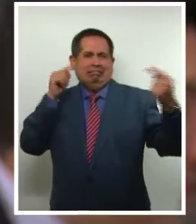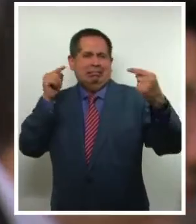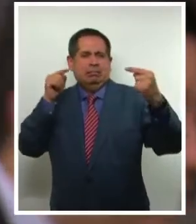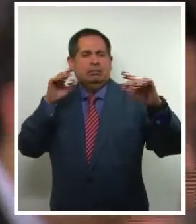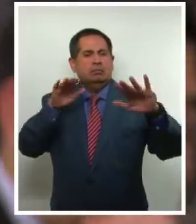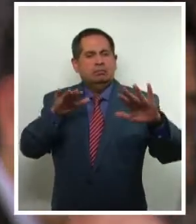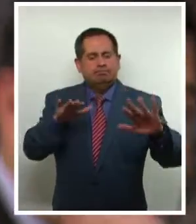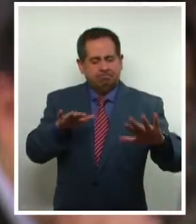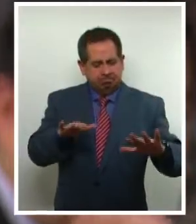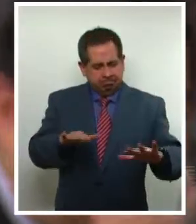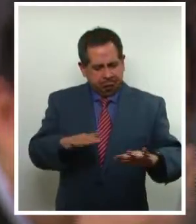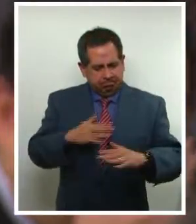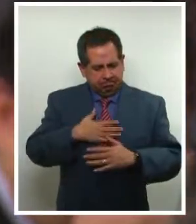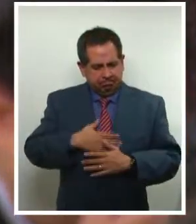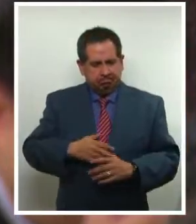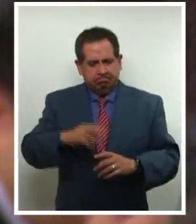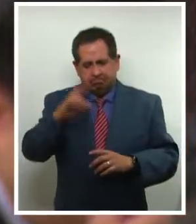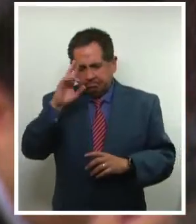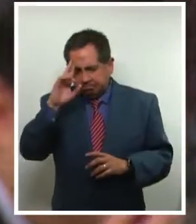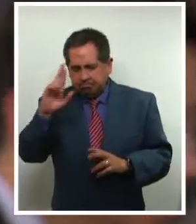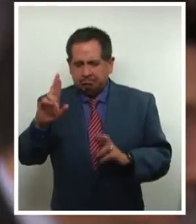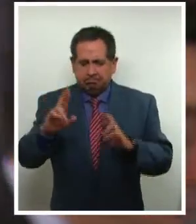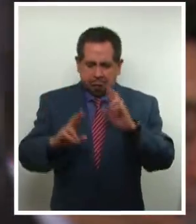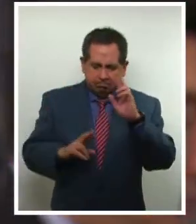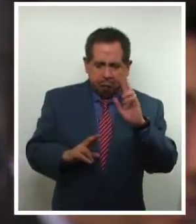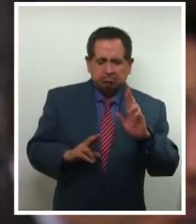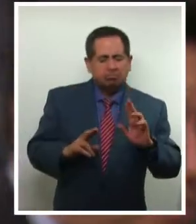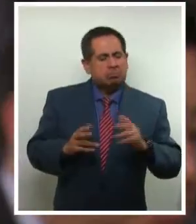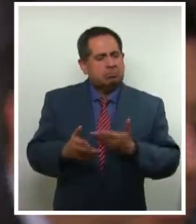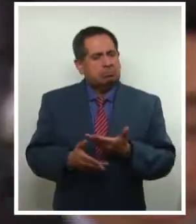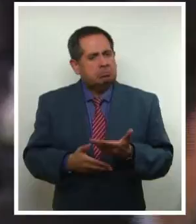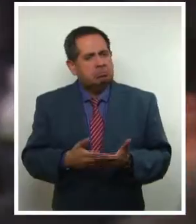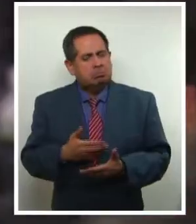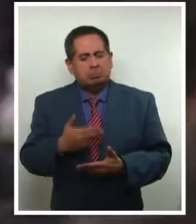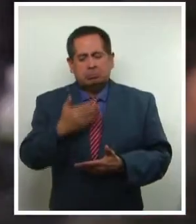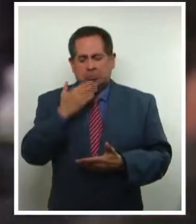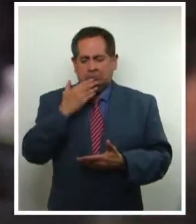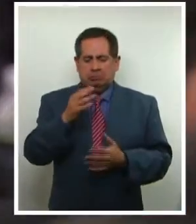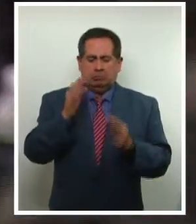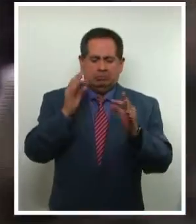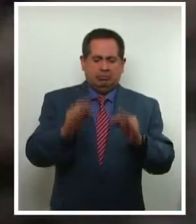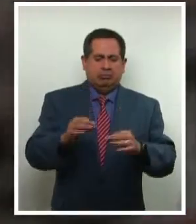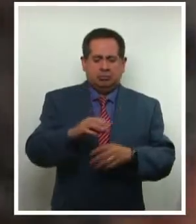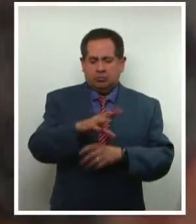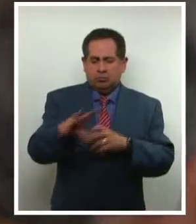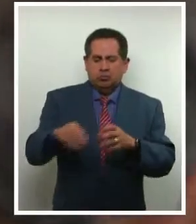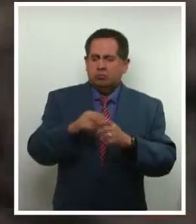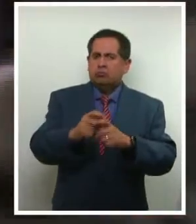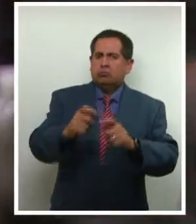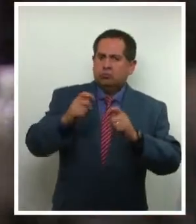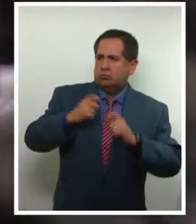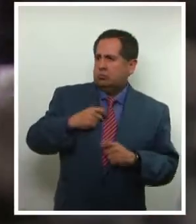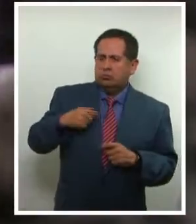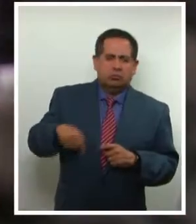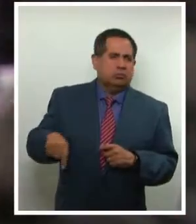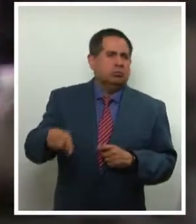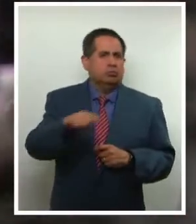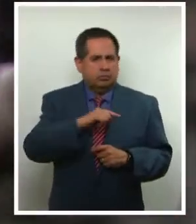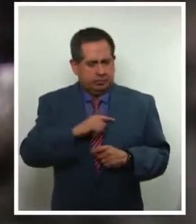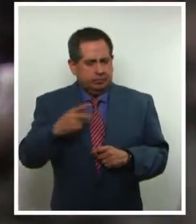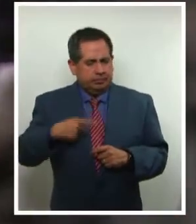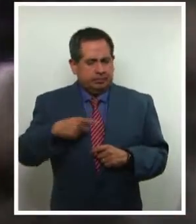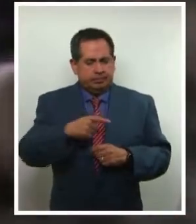la serenidad de respeto a la Constitución y a la ley y al alto desempeño que nos ha encargado el